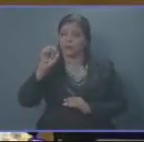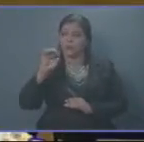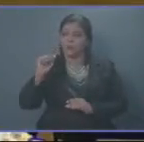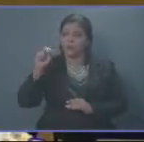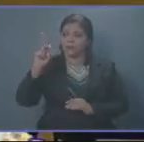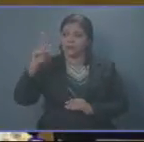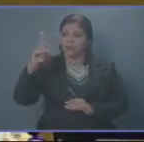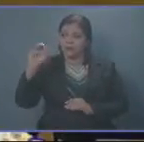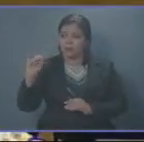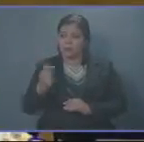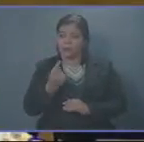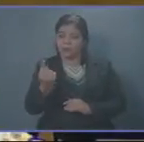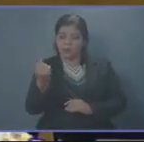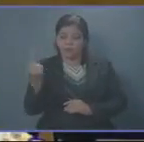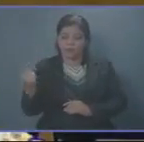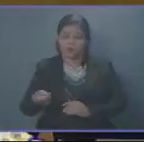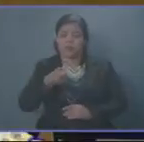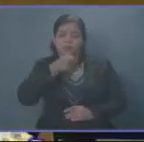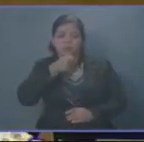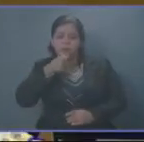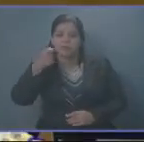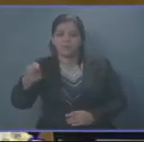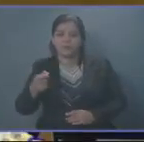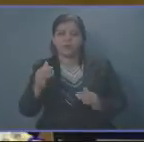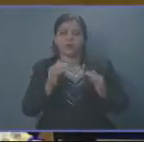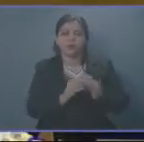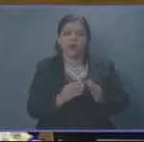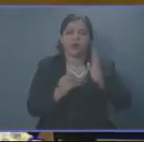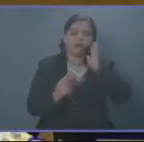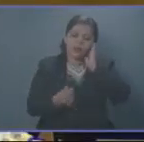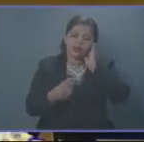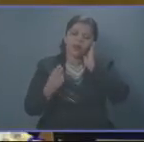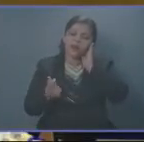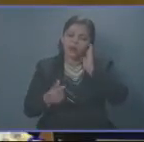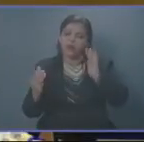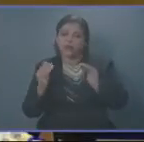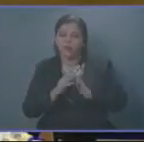a los periodistas de radio y televisión legislativa. Para todos, muchísimas felicidades.